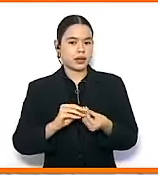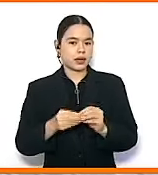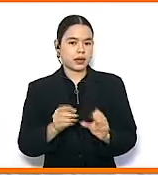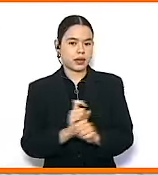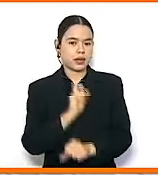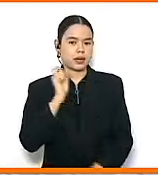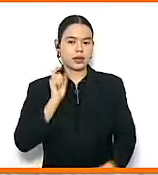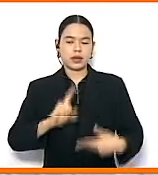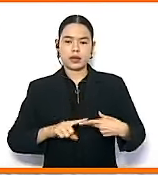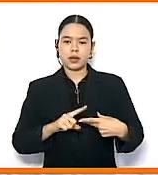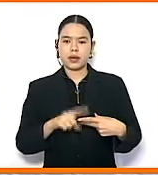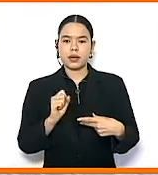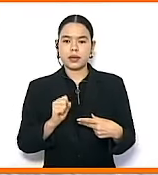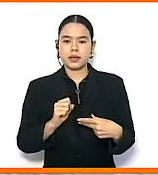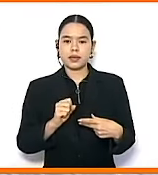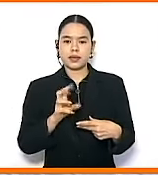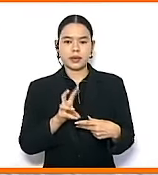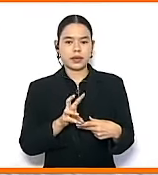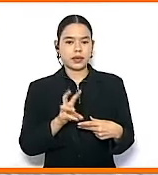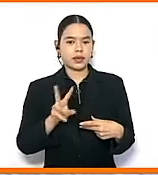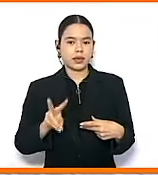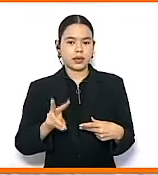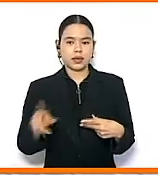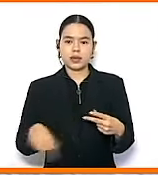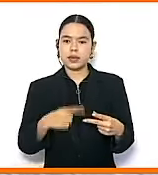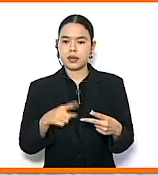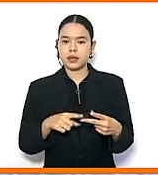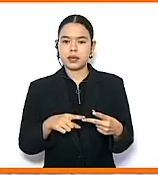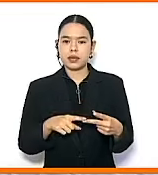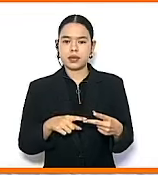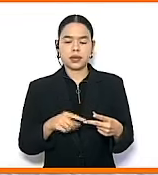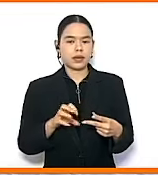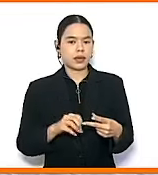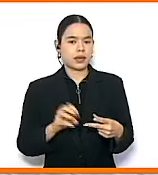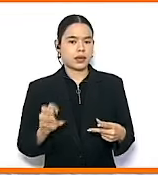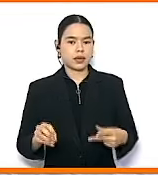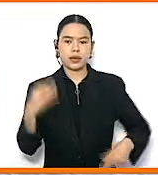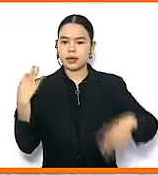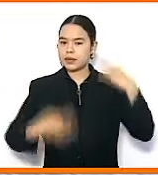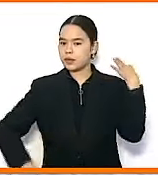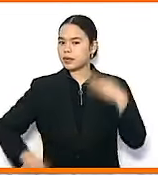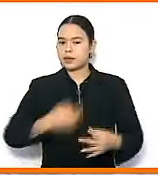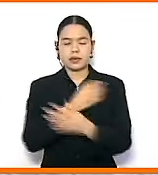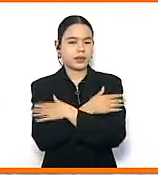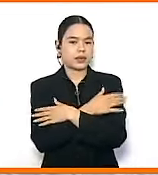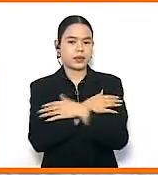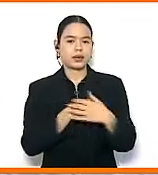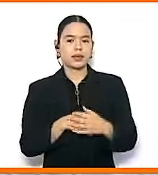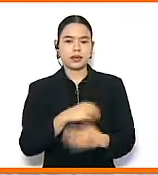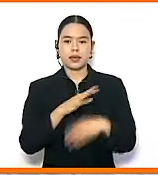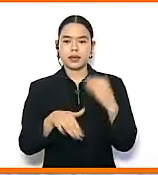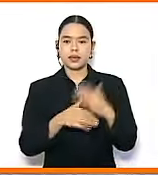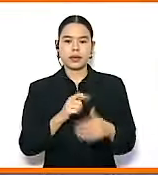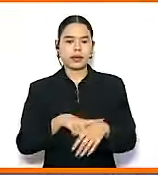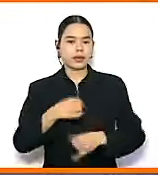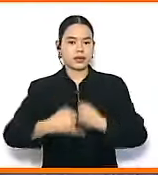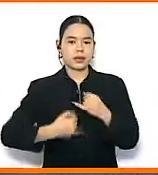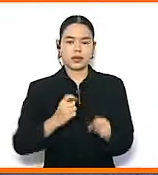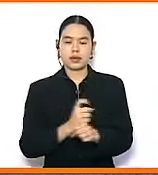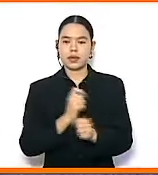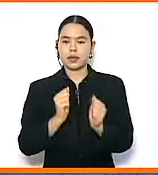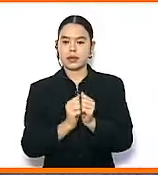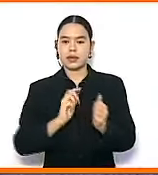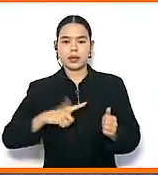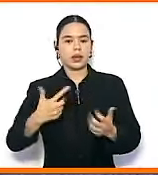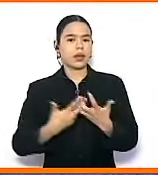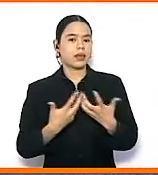números ganadores. Posición 1, 62. Posición 2, 00. Muchas felicidades. Es momento de pegar y ganar al otro lado